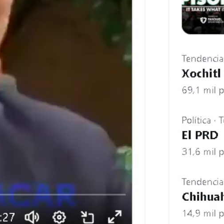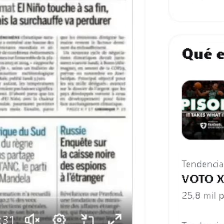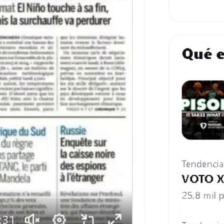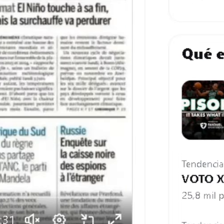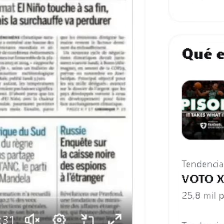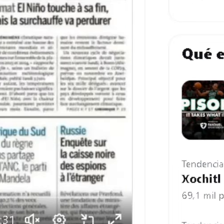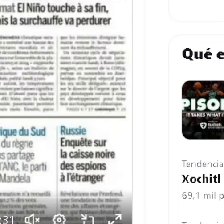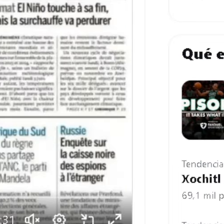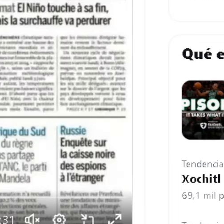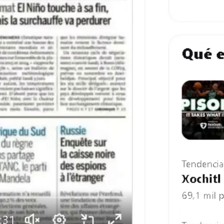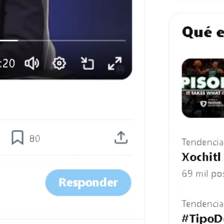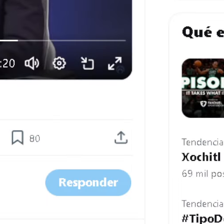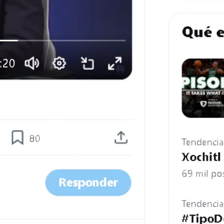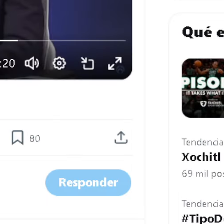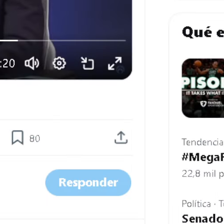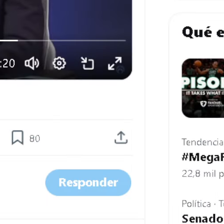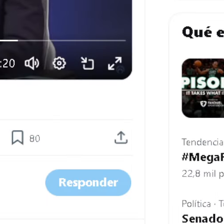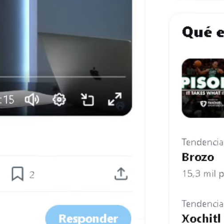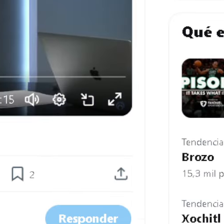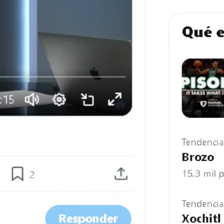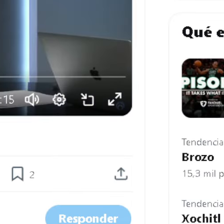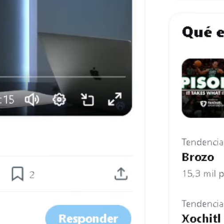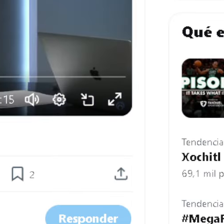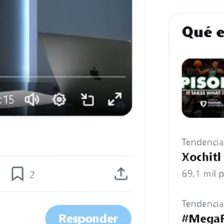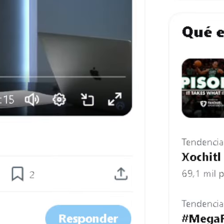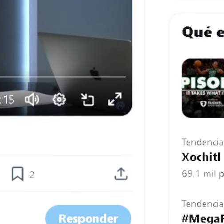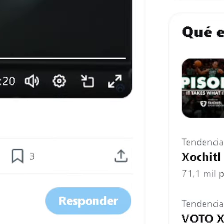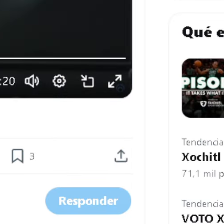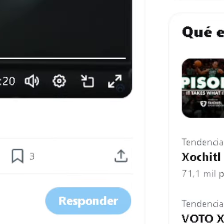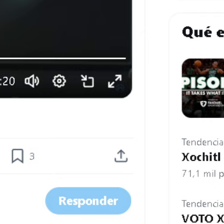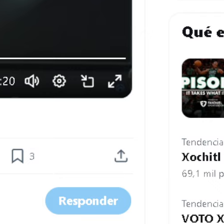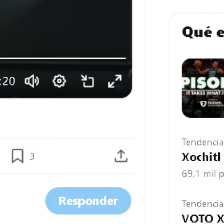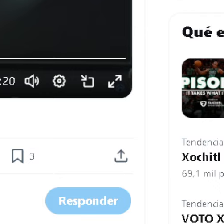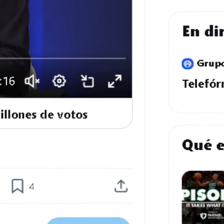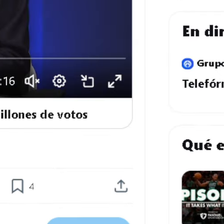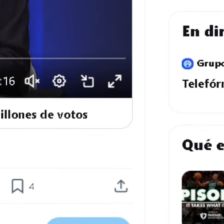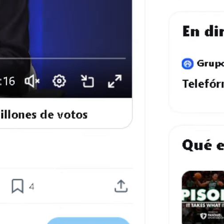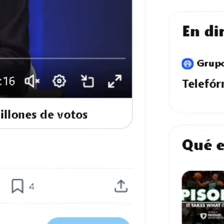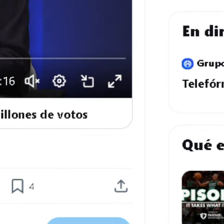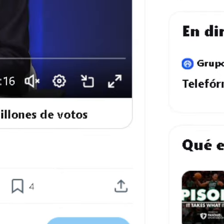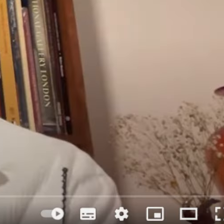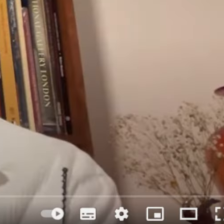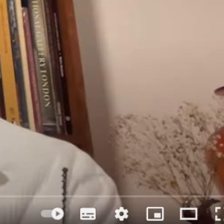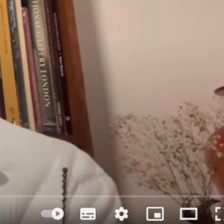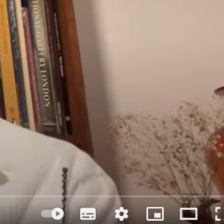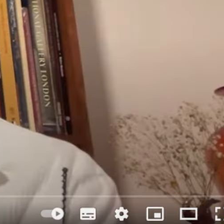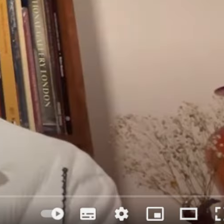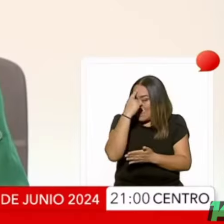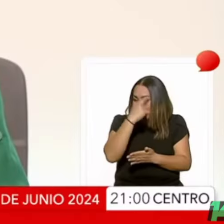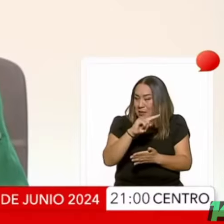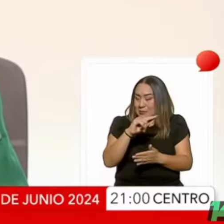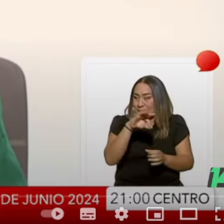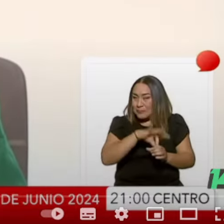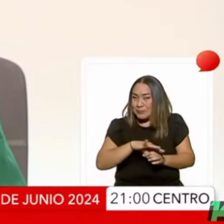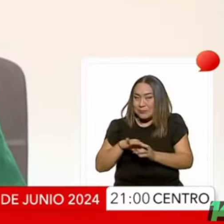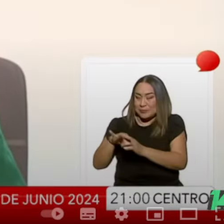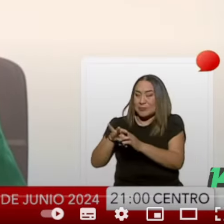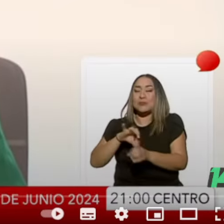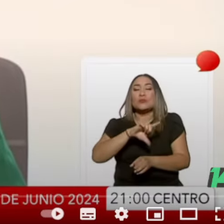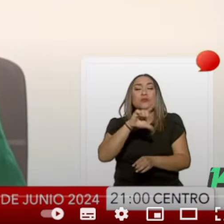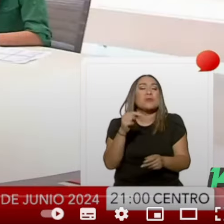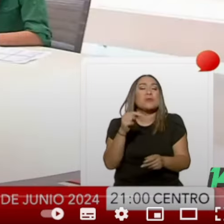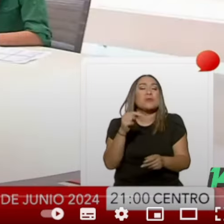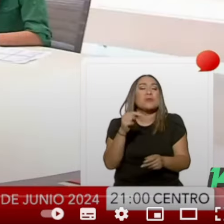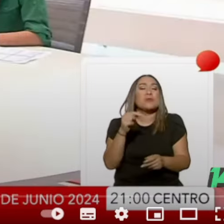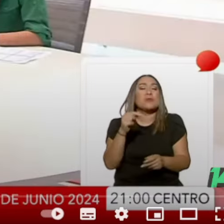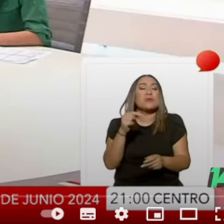de referencia y hoy es que empezaremos no a desmenuzar los cambios que fueron definidos. Teníamos en la histórica contemplado. De ayer y también sus efectos. Muy buenas noches,